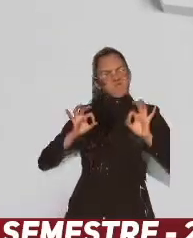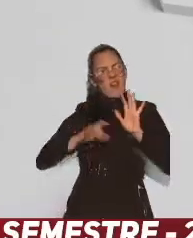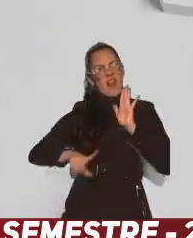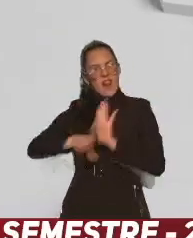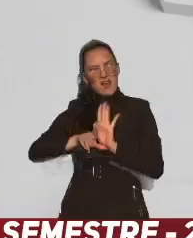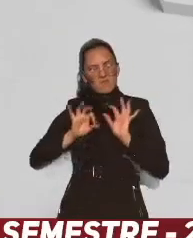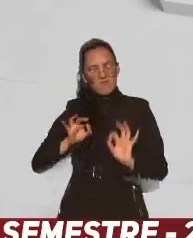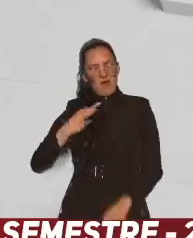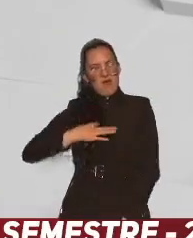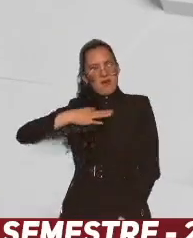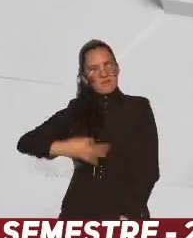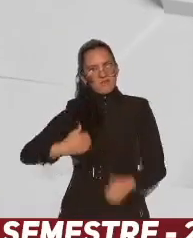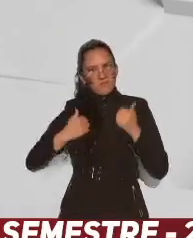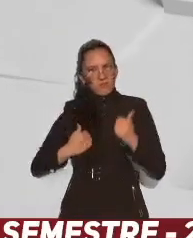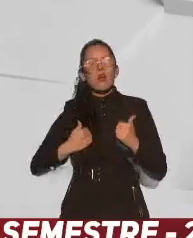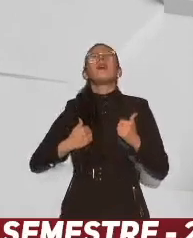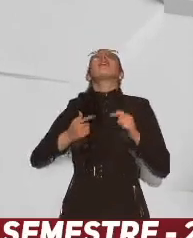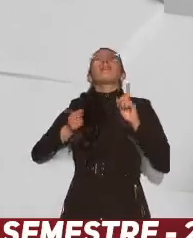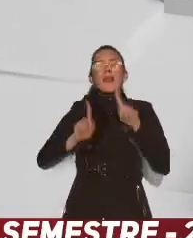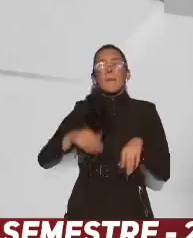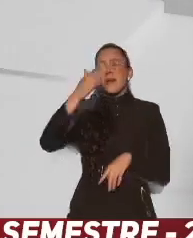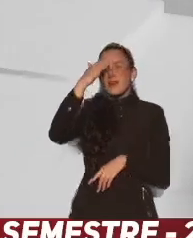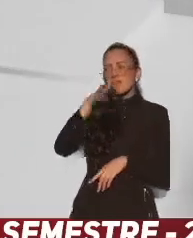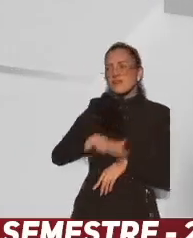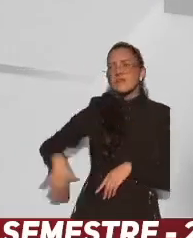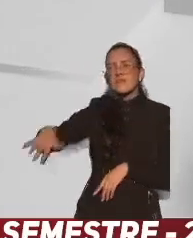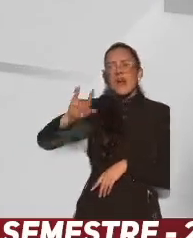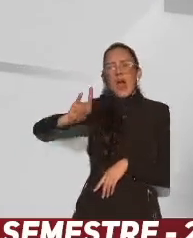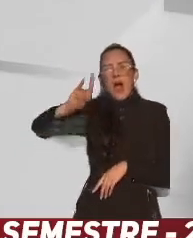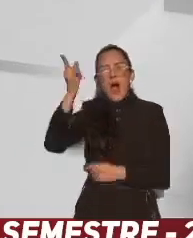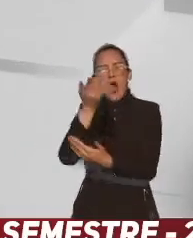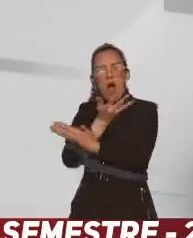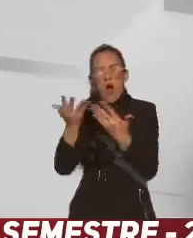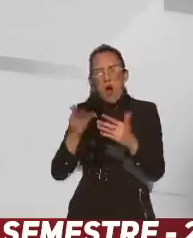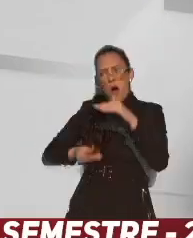ética y atacando toda la cadena de la corrupción.